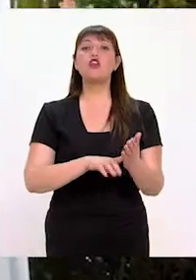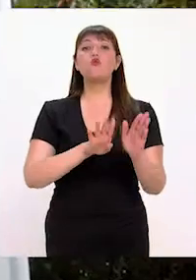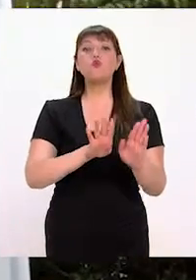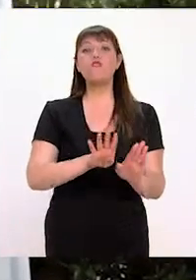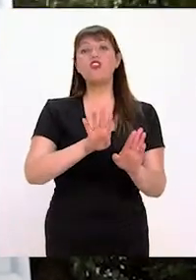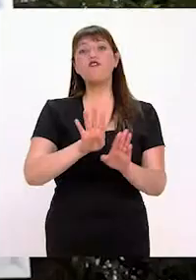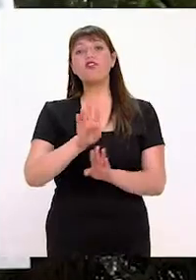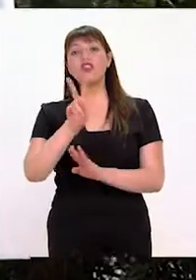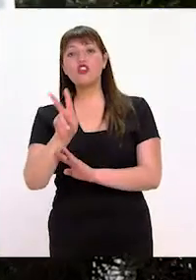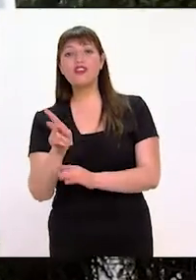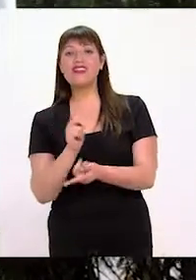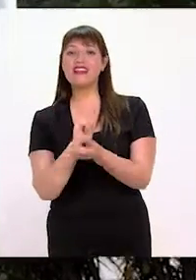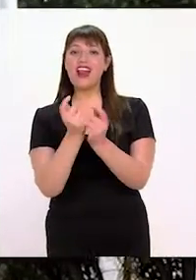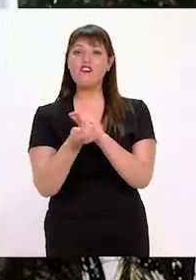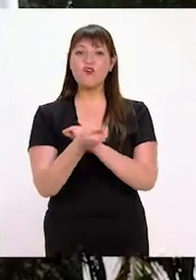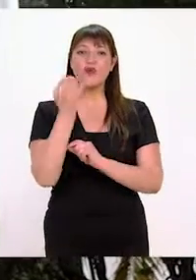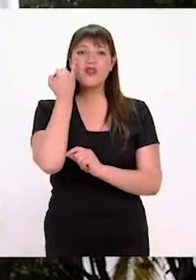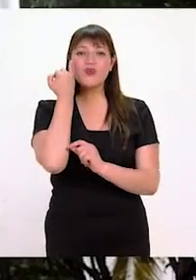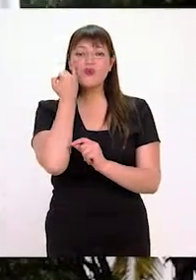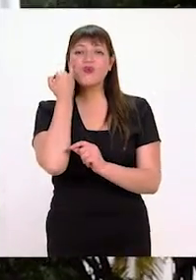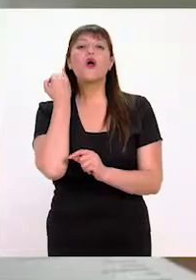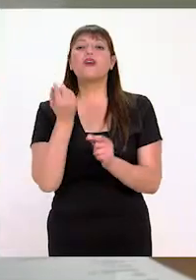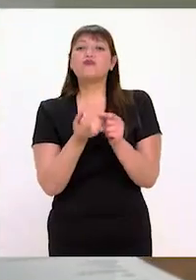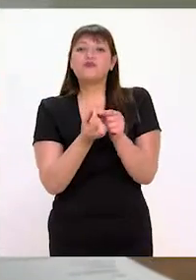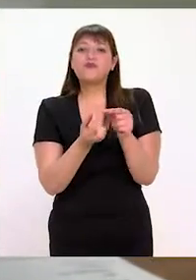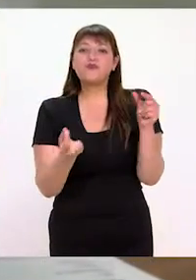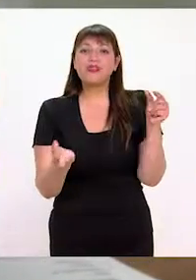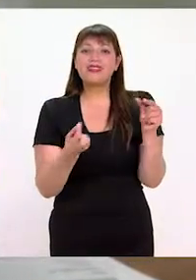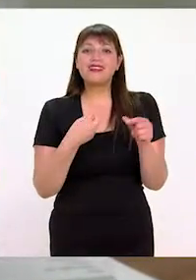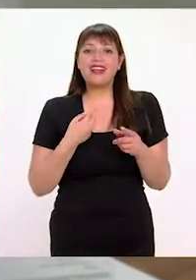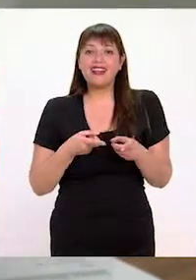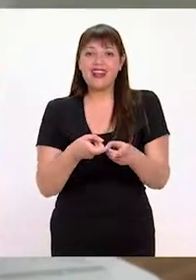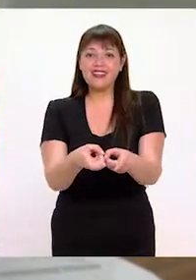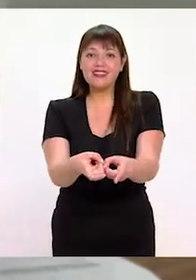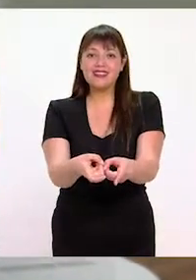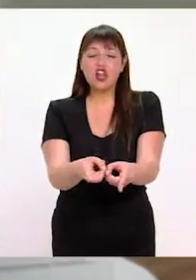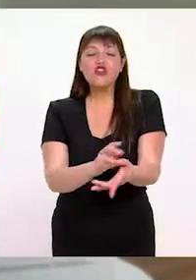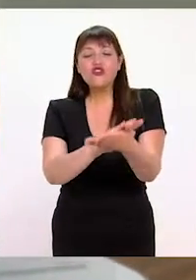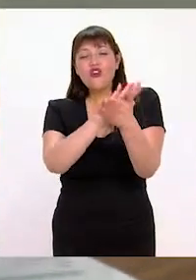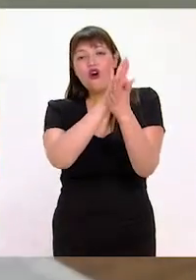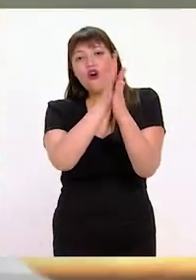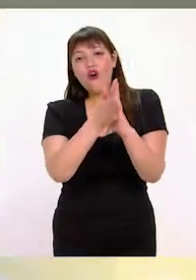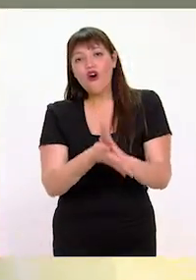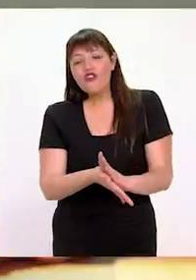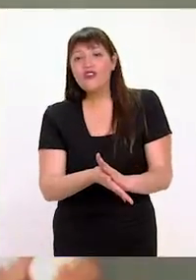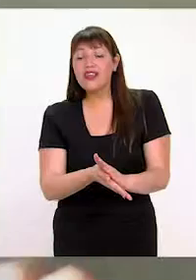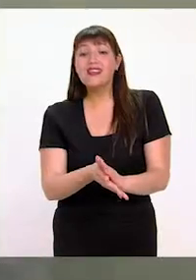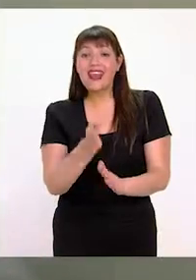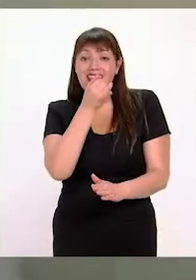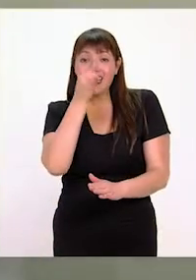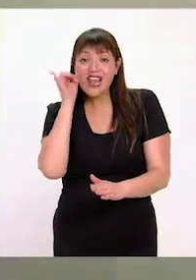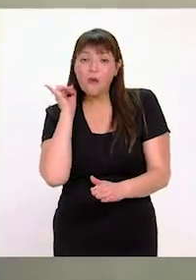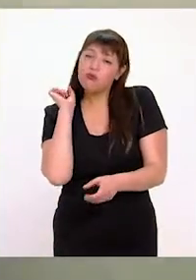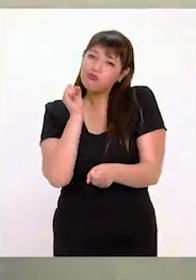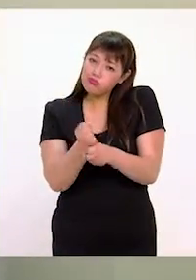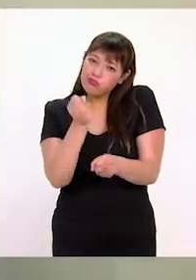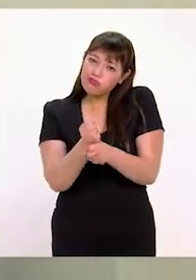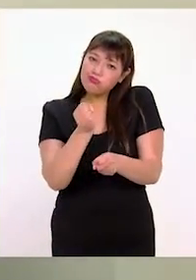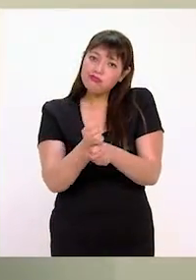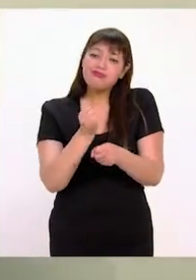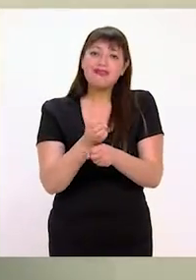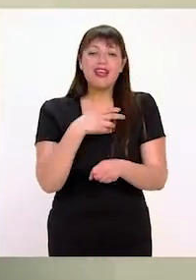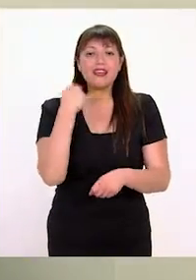92, en que se transformó Instituto Nacional del Cáncer. Durante todo ese tiempo he estado trabajando en el instituto,